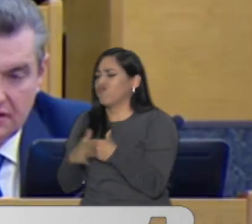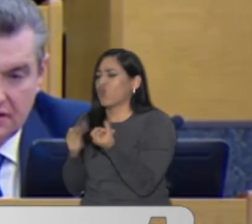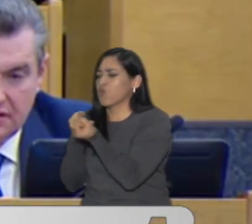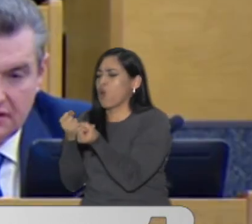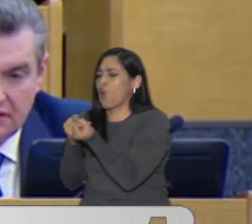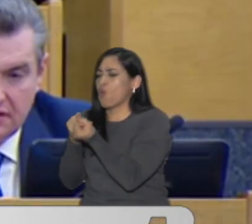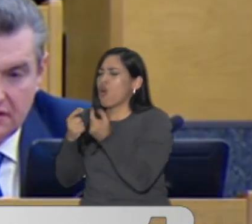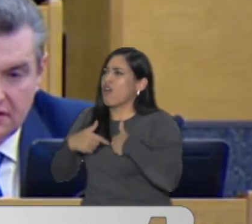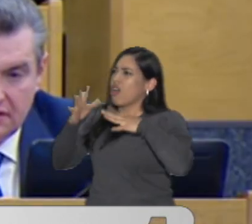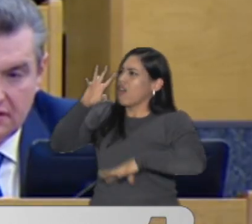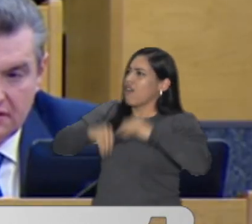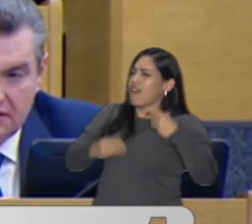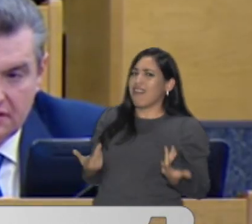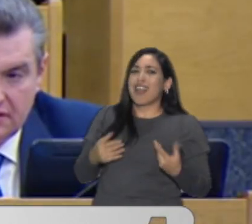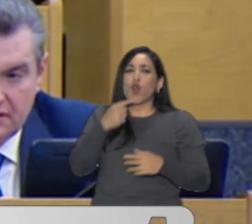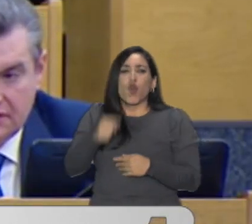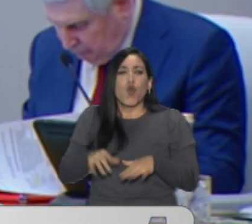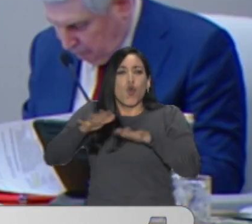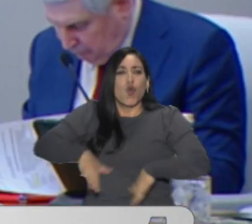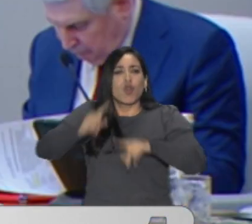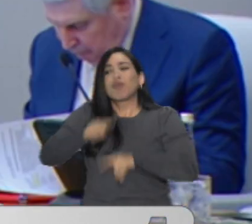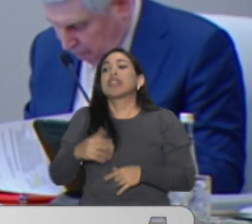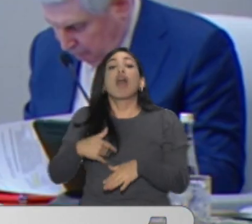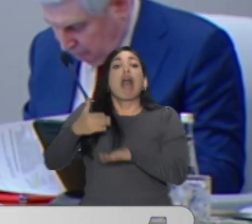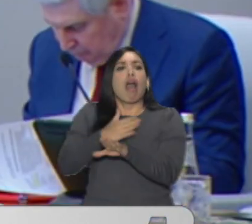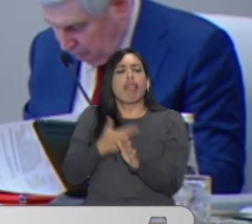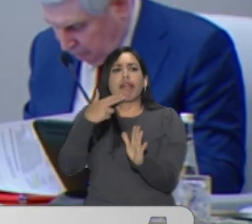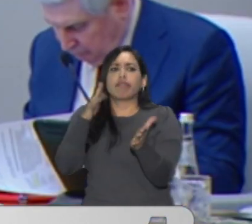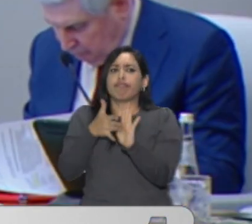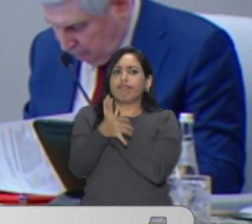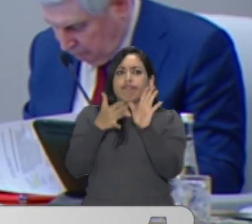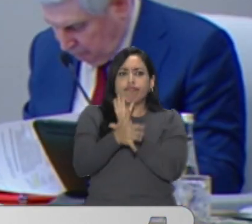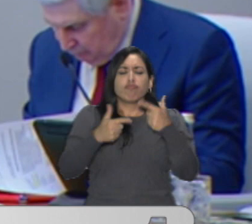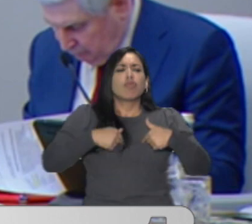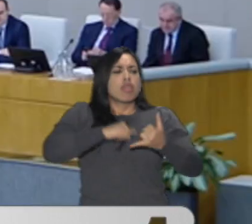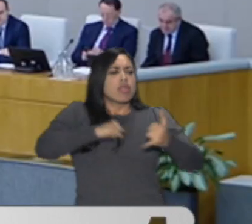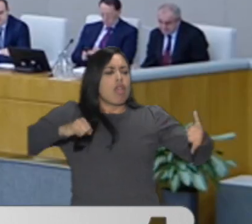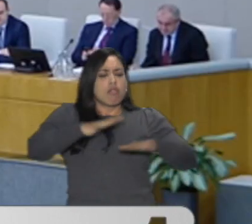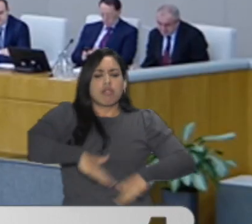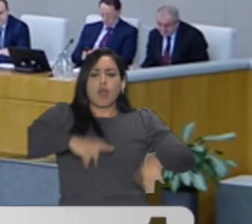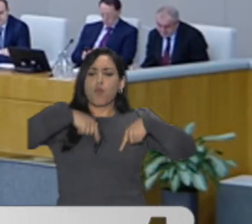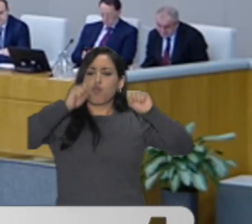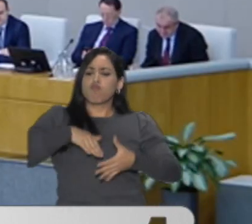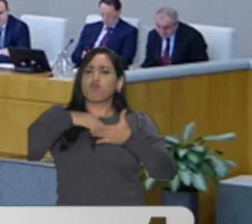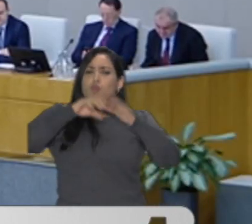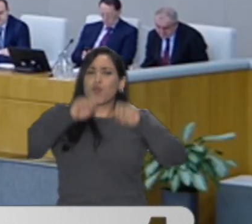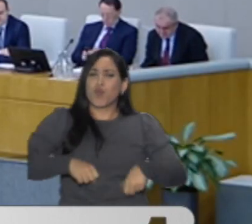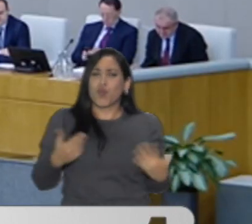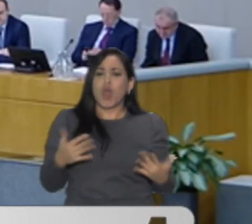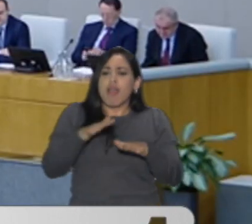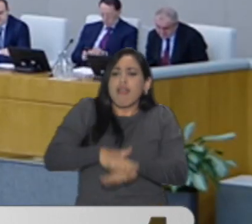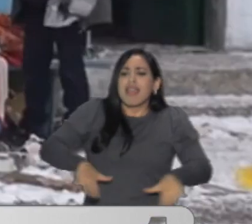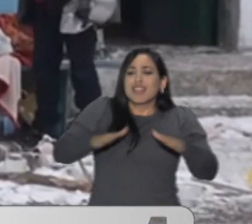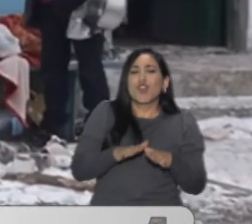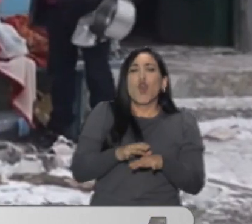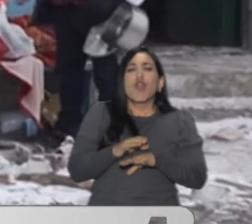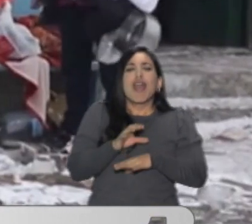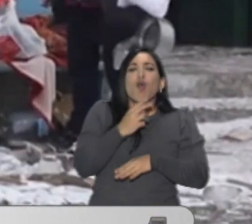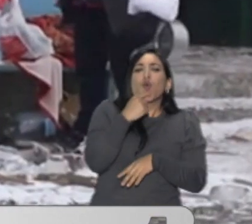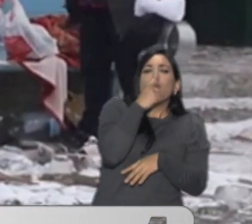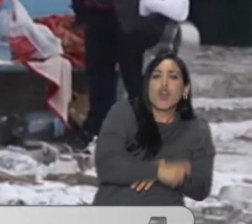la integridad territorial de Ucrania, incluso con declaraciones que reconocen la independencia autoproclamada de las zonas del este de